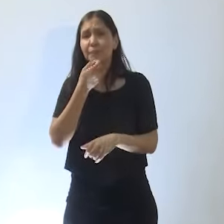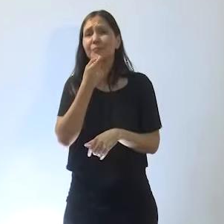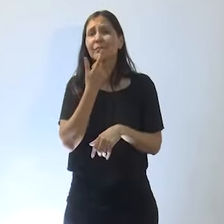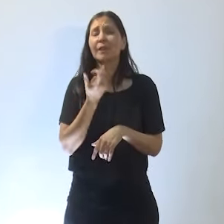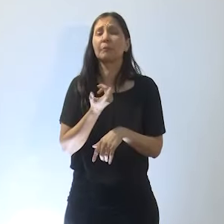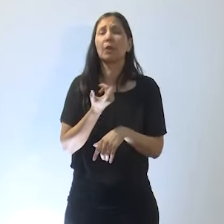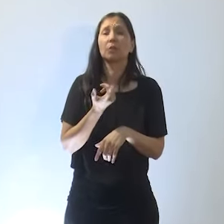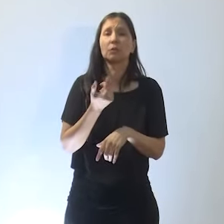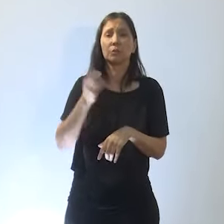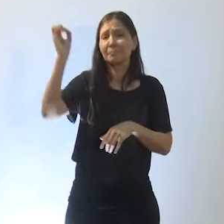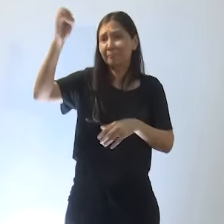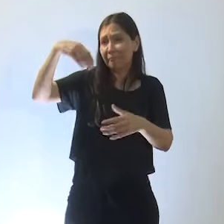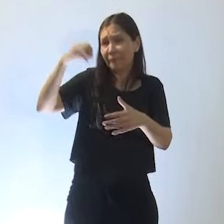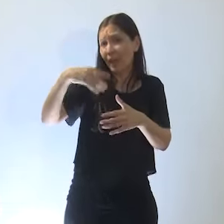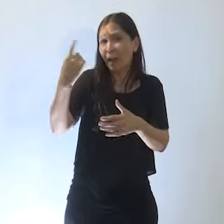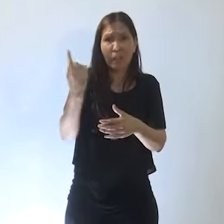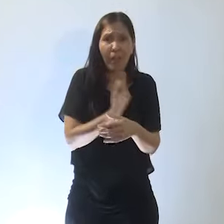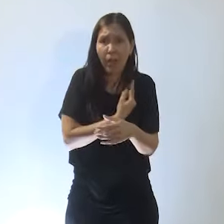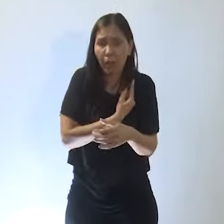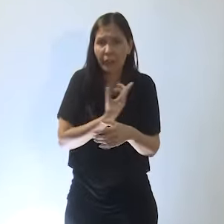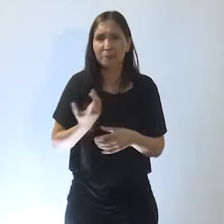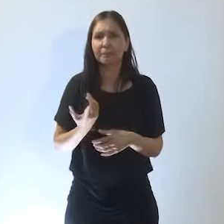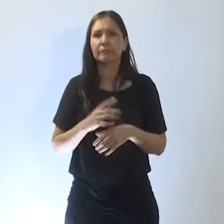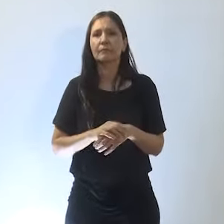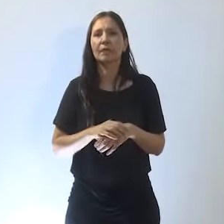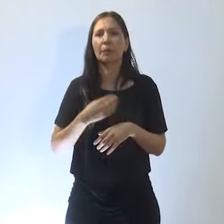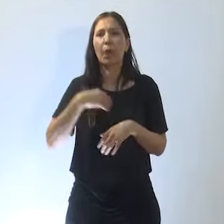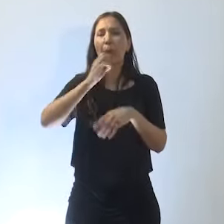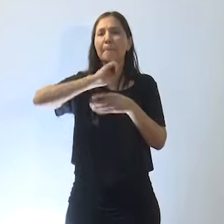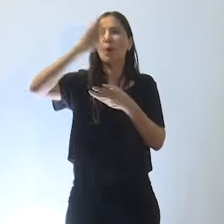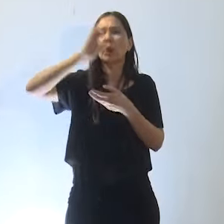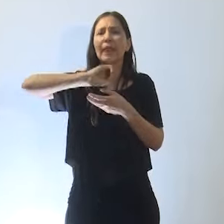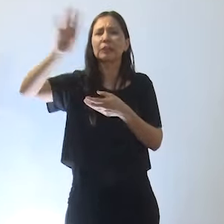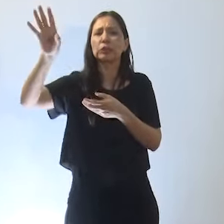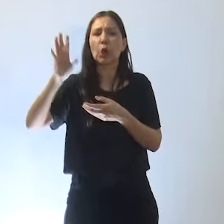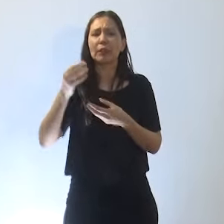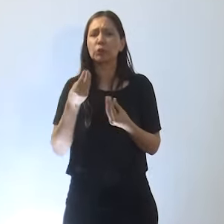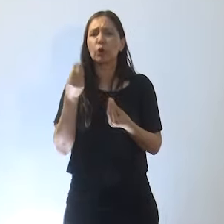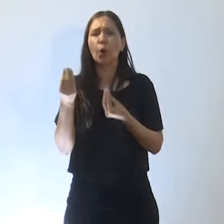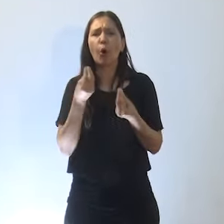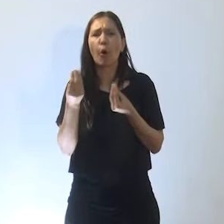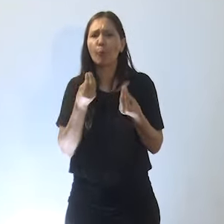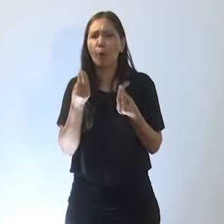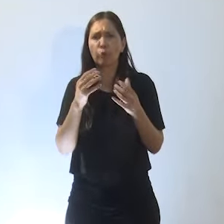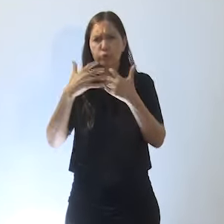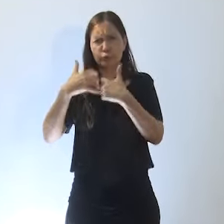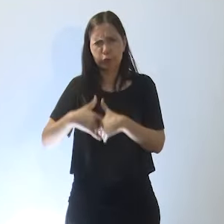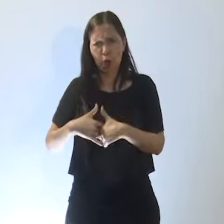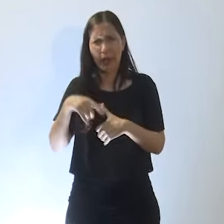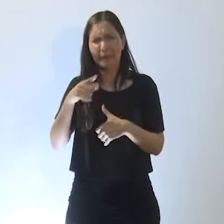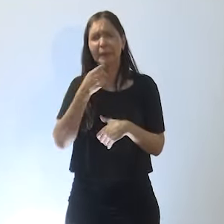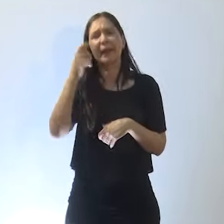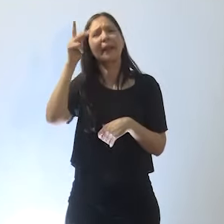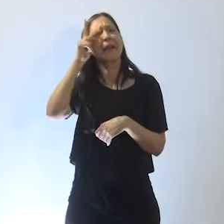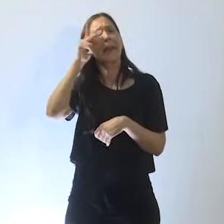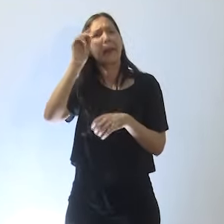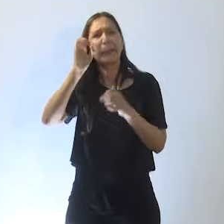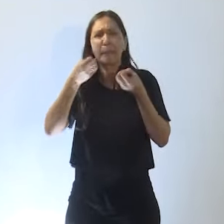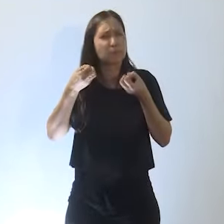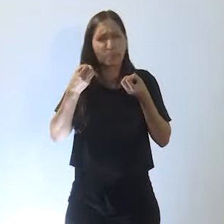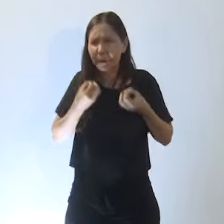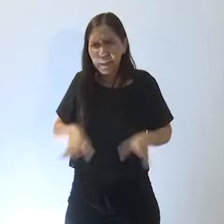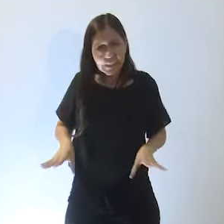no sabía cómo funcionaban las retenciones a las exportaciones el eje de la del nacimiento del quismo en 20098 en